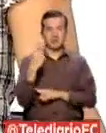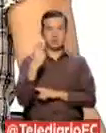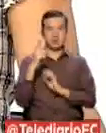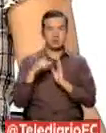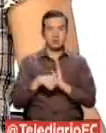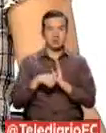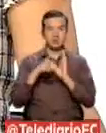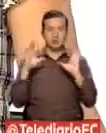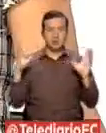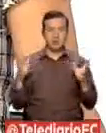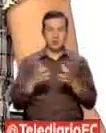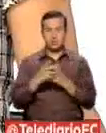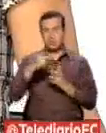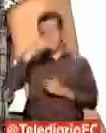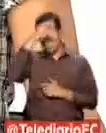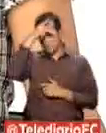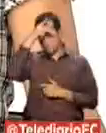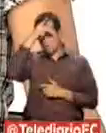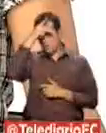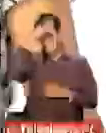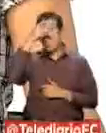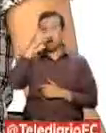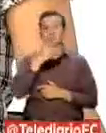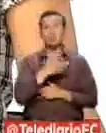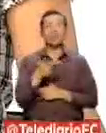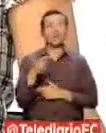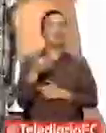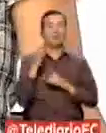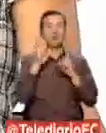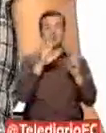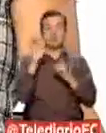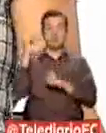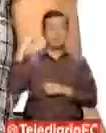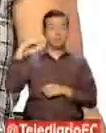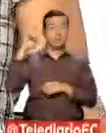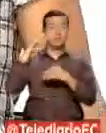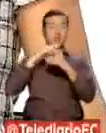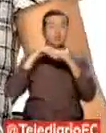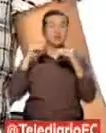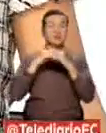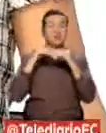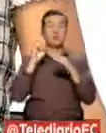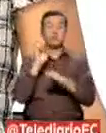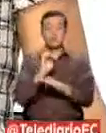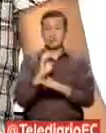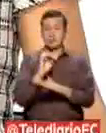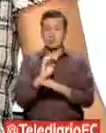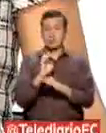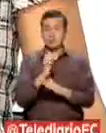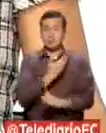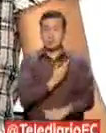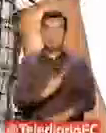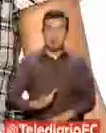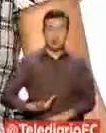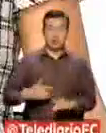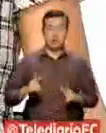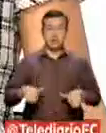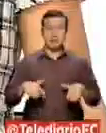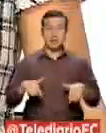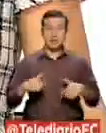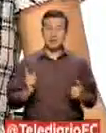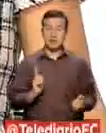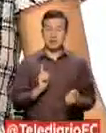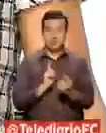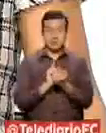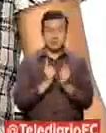6:12 y el conglomerado peruano Grupo Gloria invierte más de 600 millones de dólares en el Ecuador. El presidente Lenín Moreno se reunió con